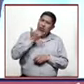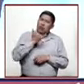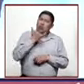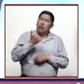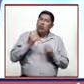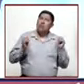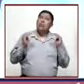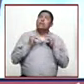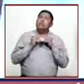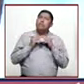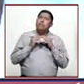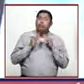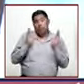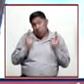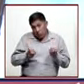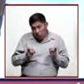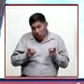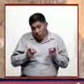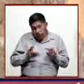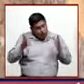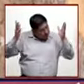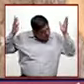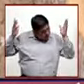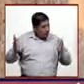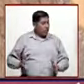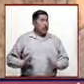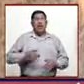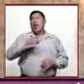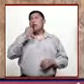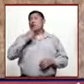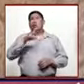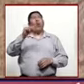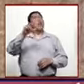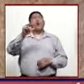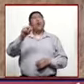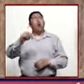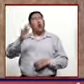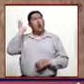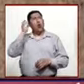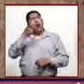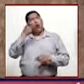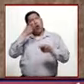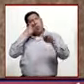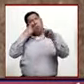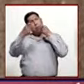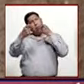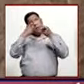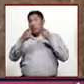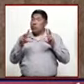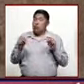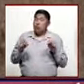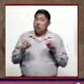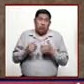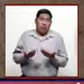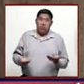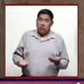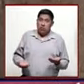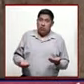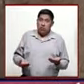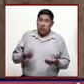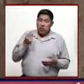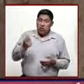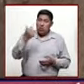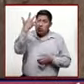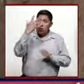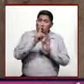La Paz? Puede ser la misma situación, aunque digan que no, que la tenemos vigilada, que... no. No puede ser que en cuestión